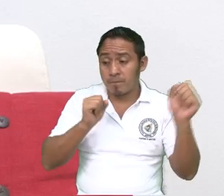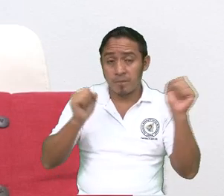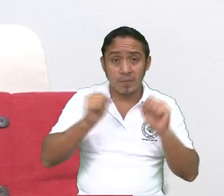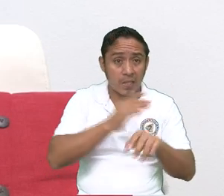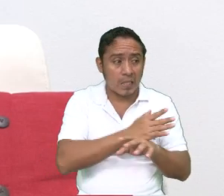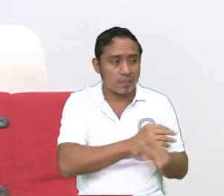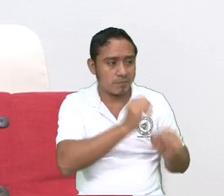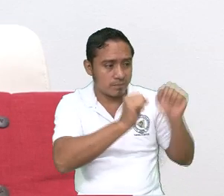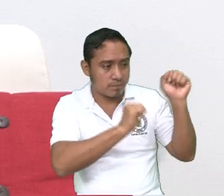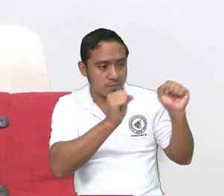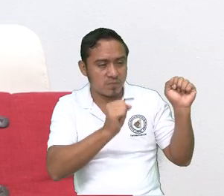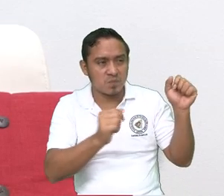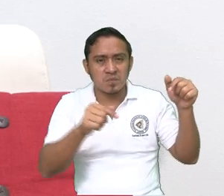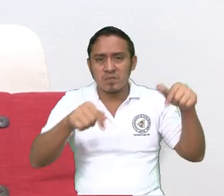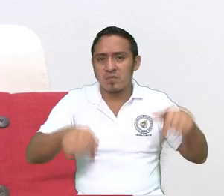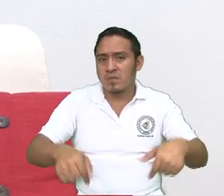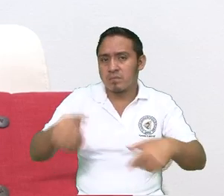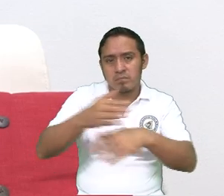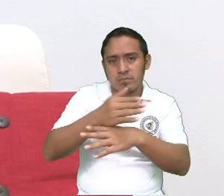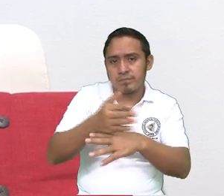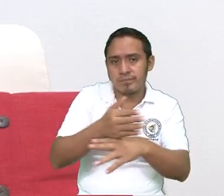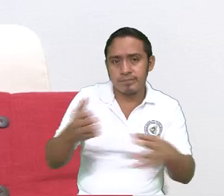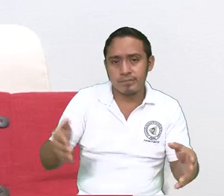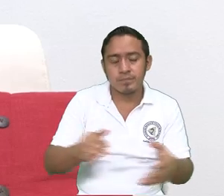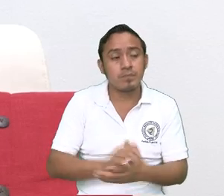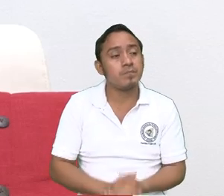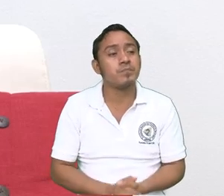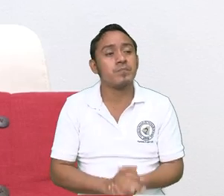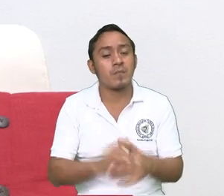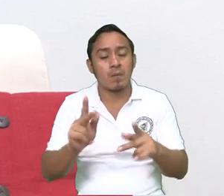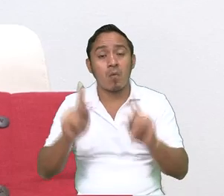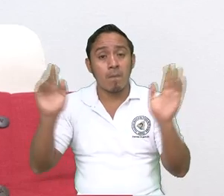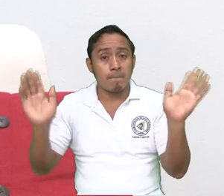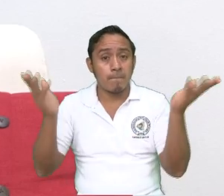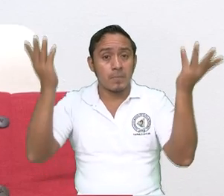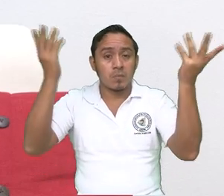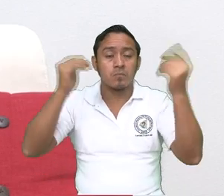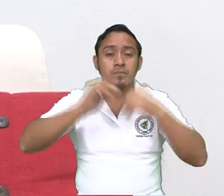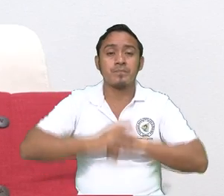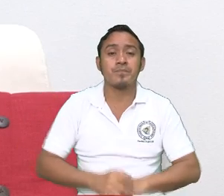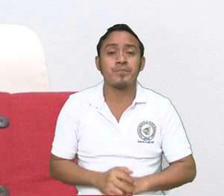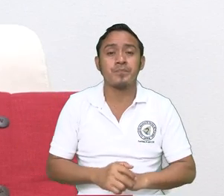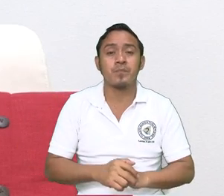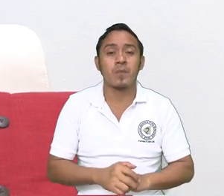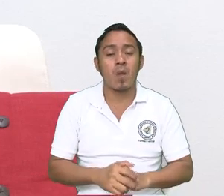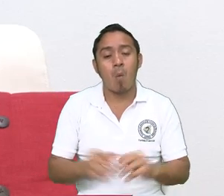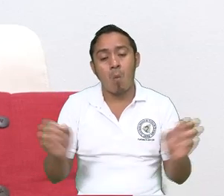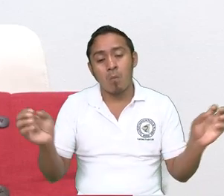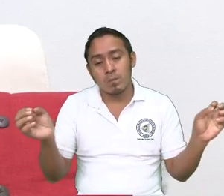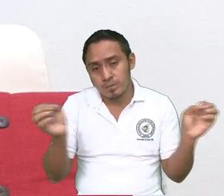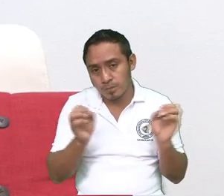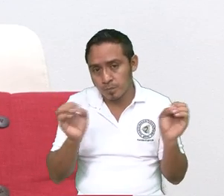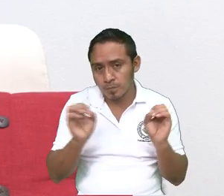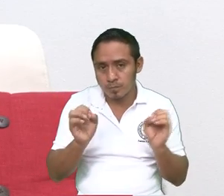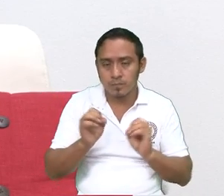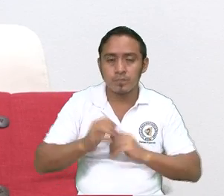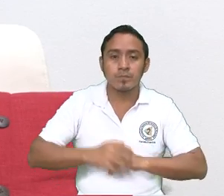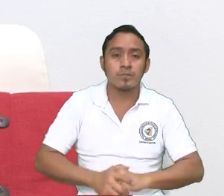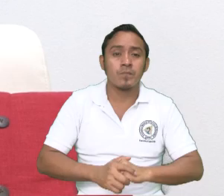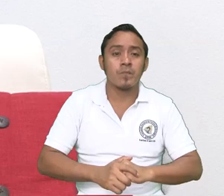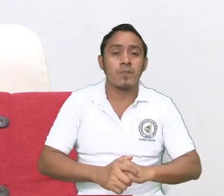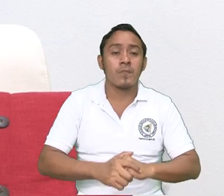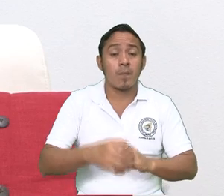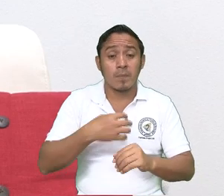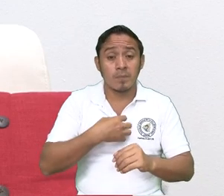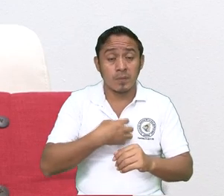antes hacían ya no la hacen igual y pacientes mayores o pacientes que de una u otra manera su